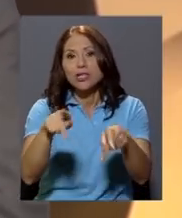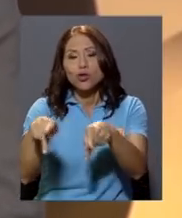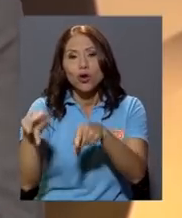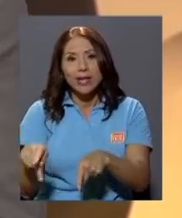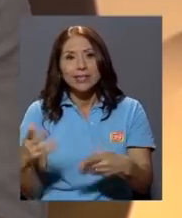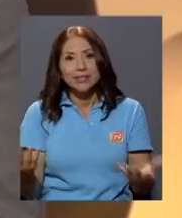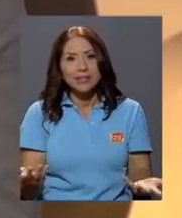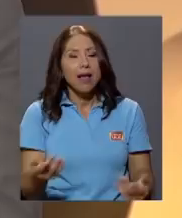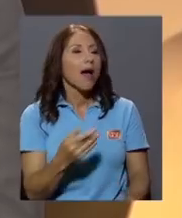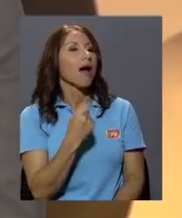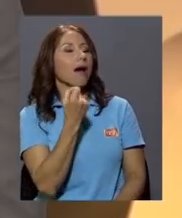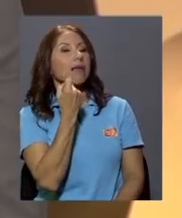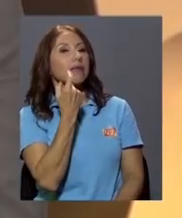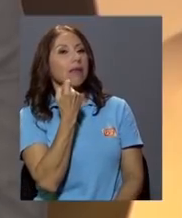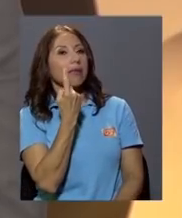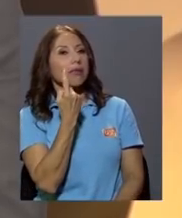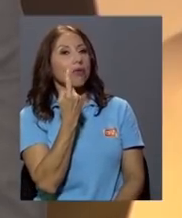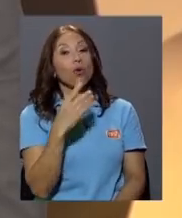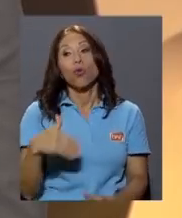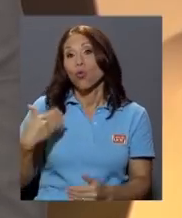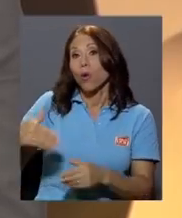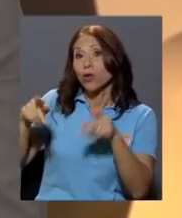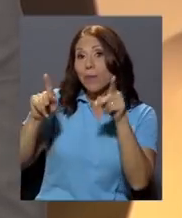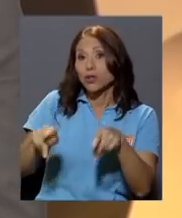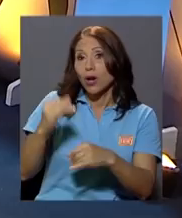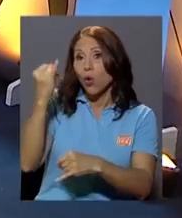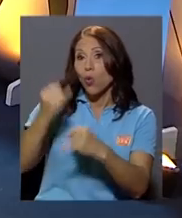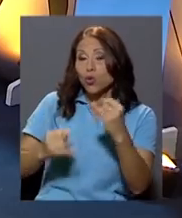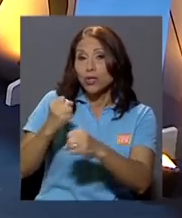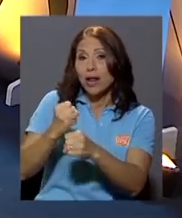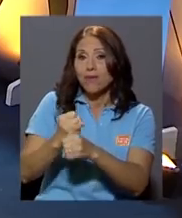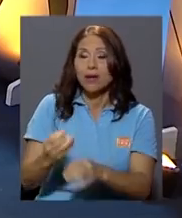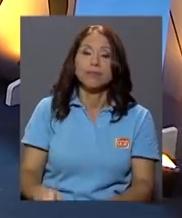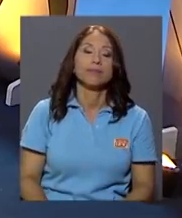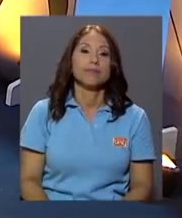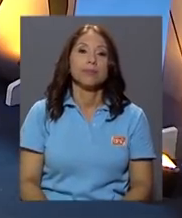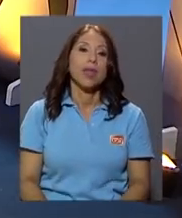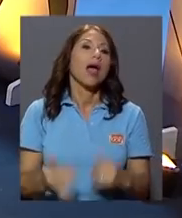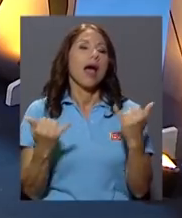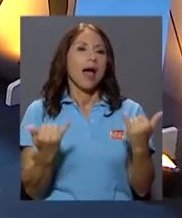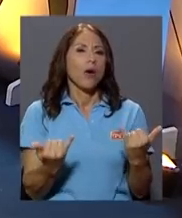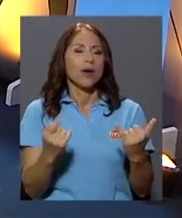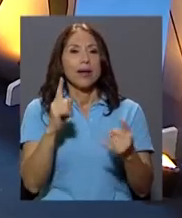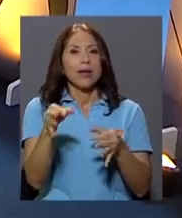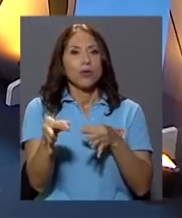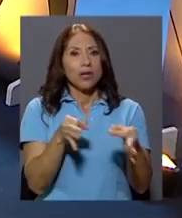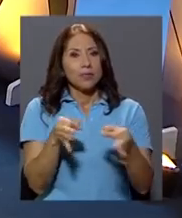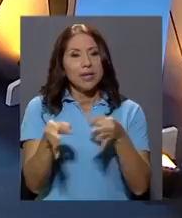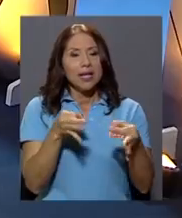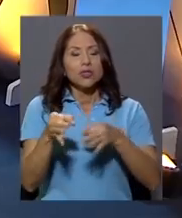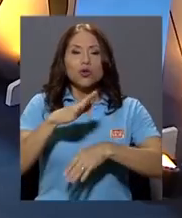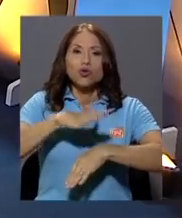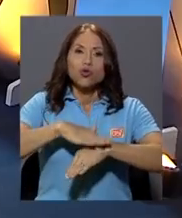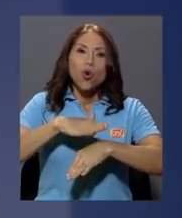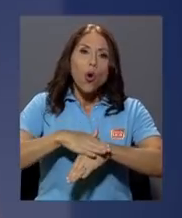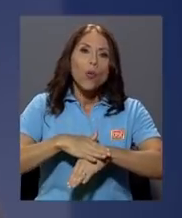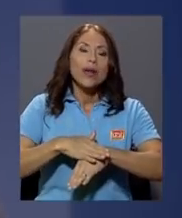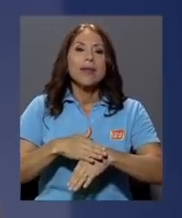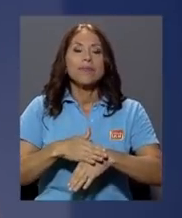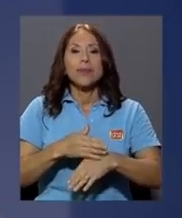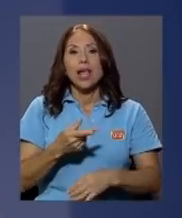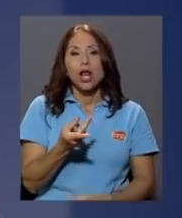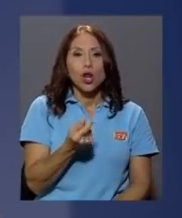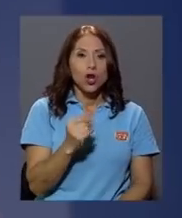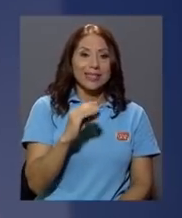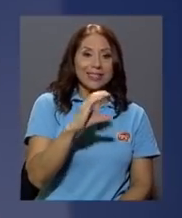una persona una vez que concluye su vida laboral. Ahora, hay una explicación también sobre la inversión en